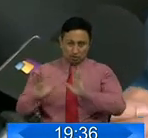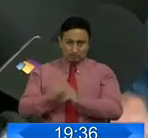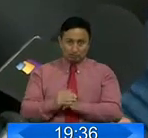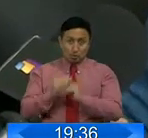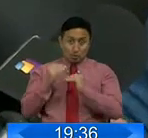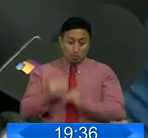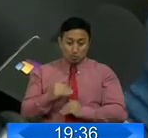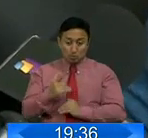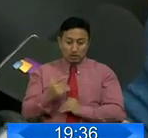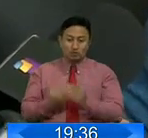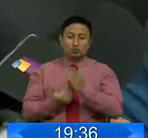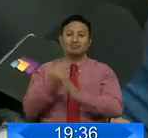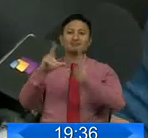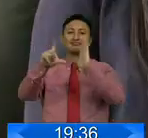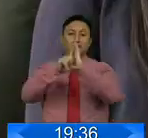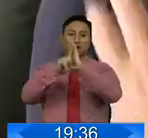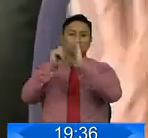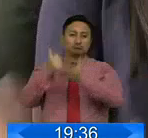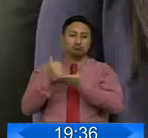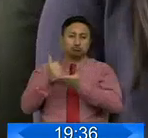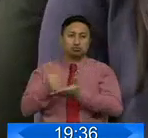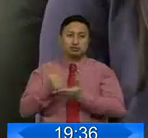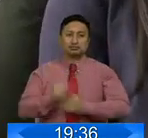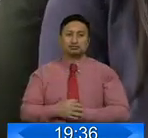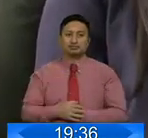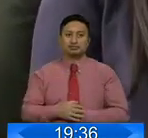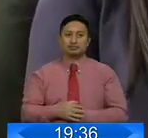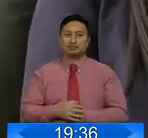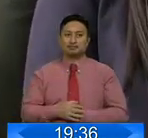por lo tanto, formular políticas consistentes. Informó Carolina Basante.